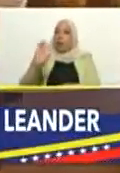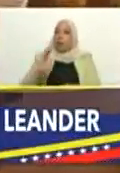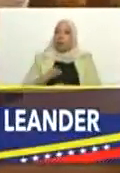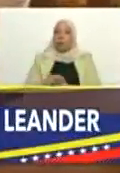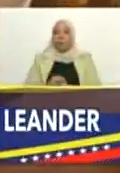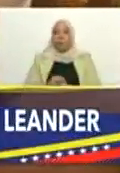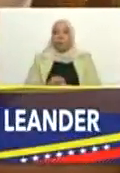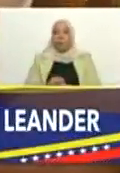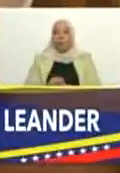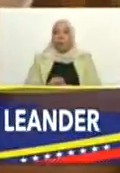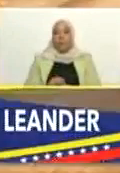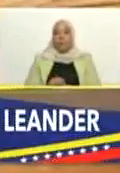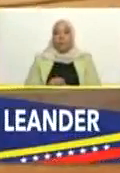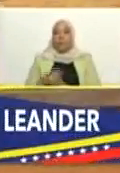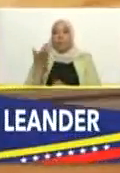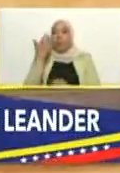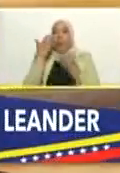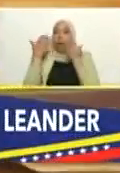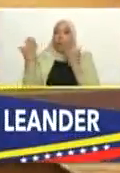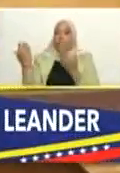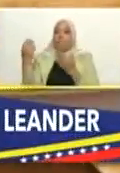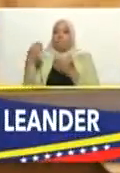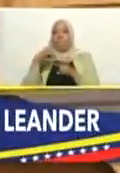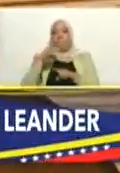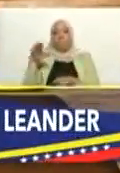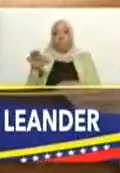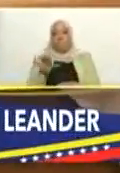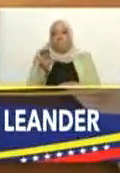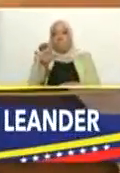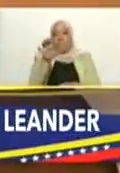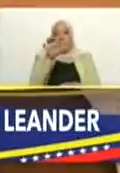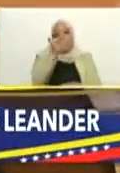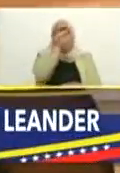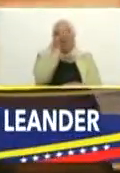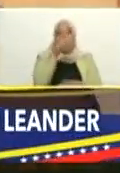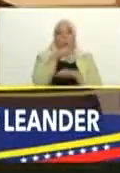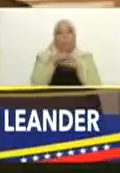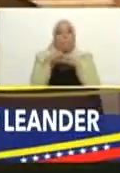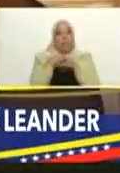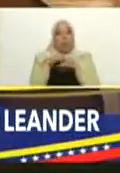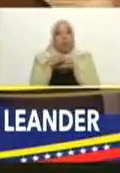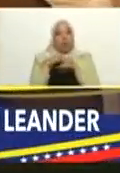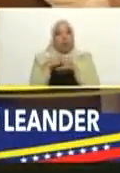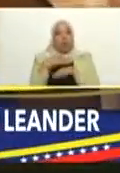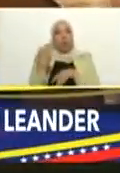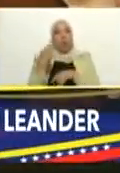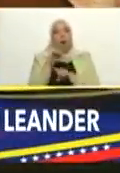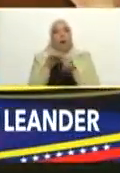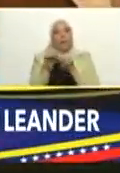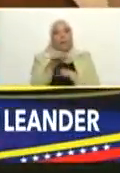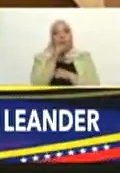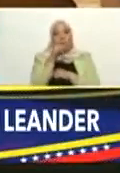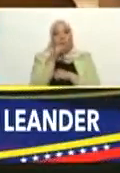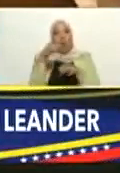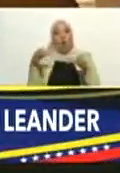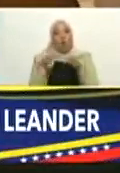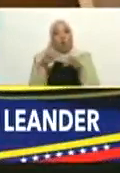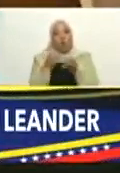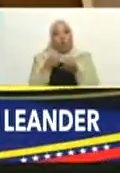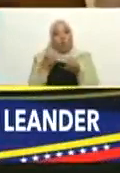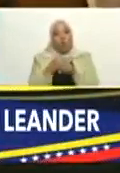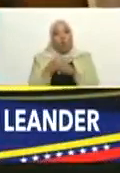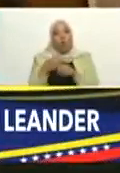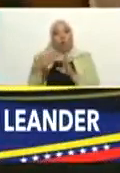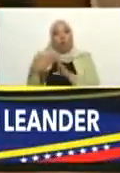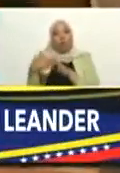al extremo del Valle de Caracas, en la parte mirandina. Estoy con el ministro de Ecosocialismo, con el equipo que recuperó el